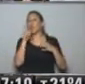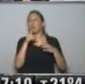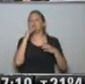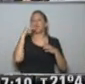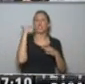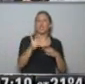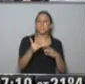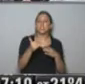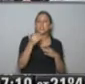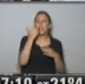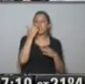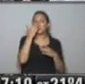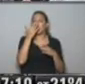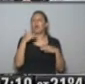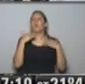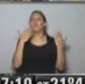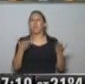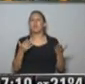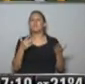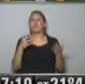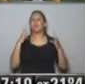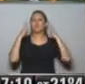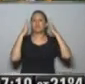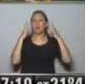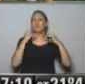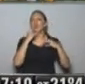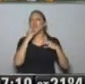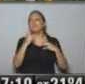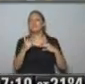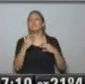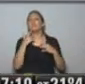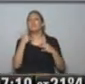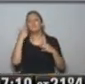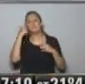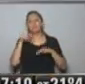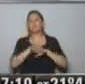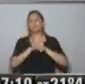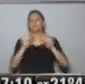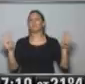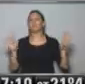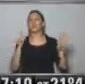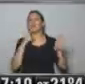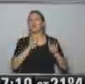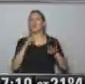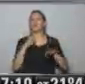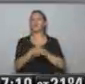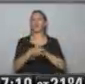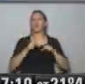eso decidió Hugo Moyano continuar con las medidas de fuerza que están bloqueando el ingreso a supermercados.